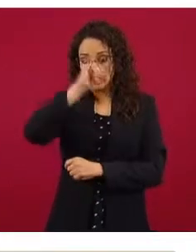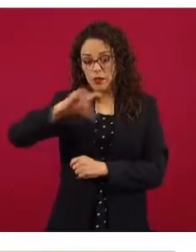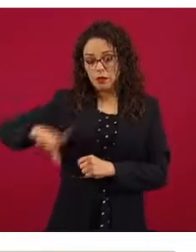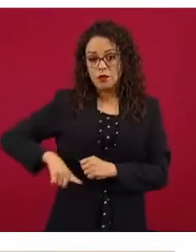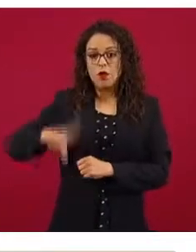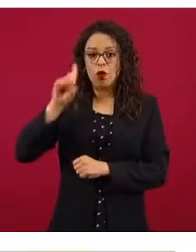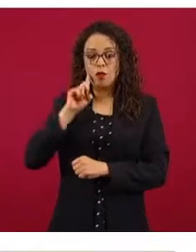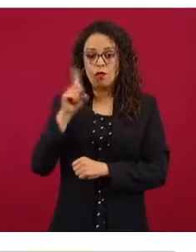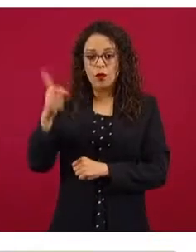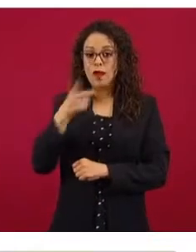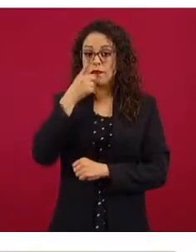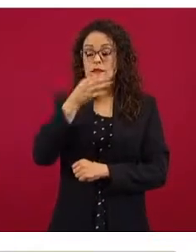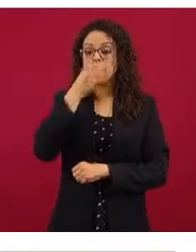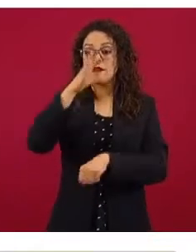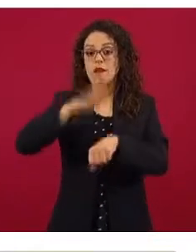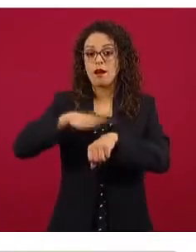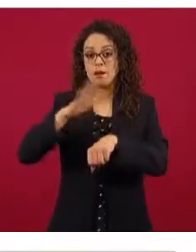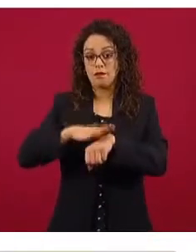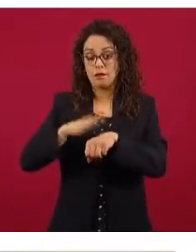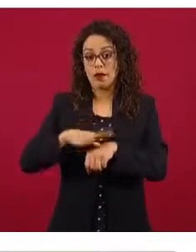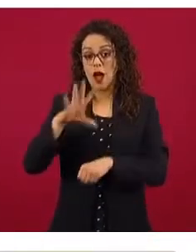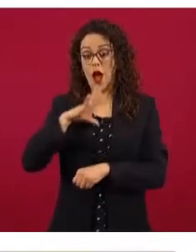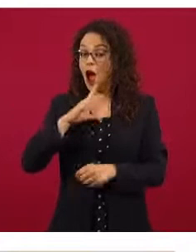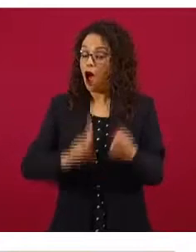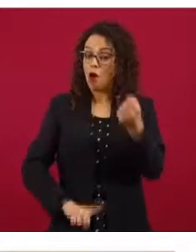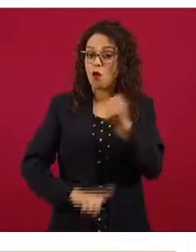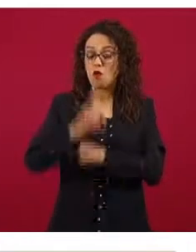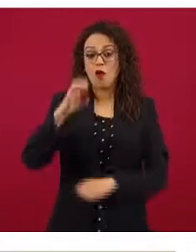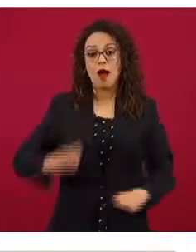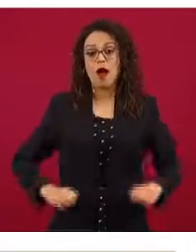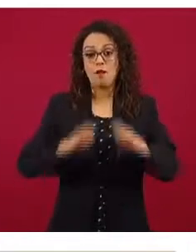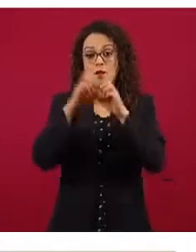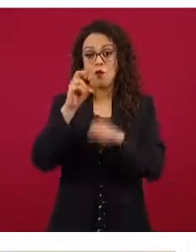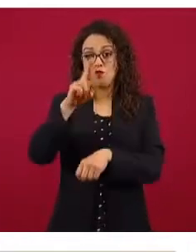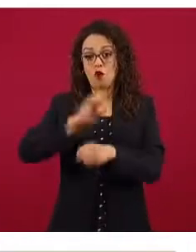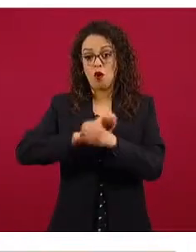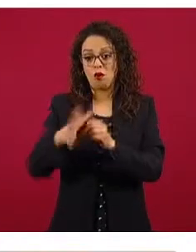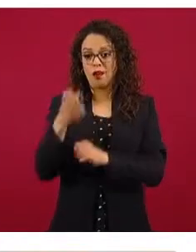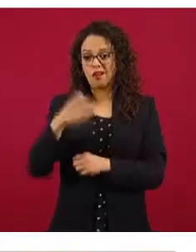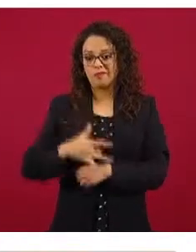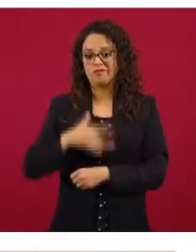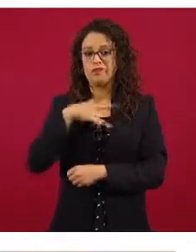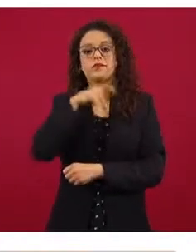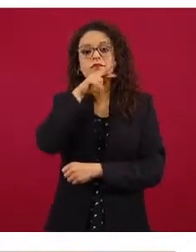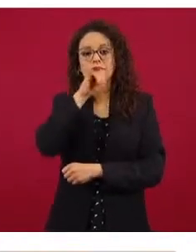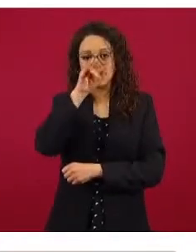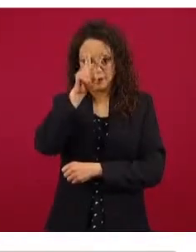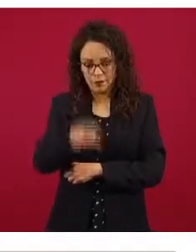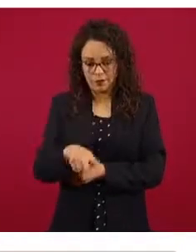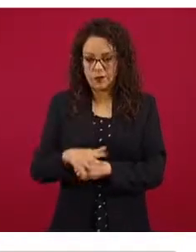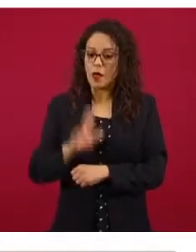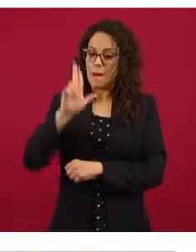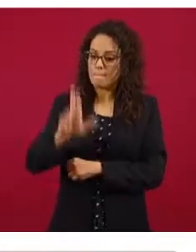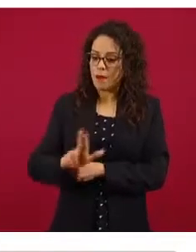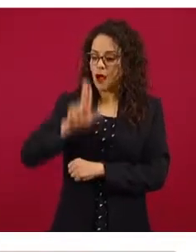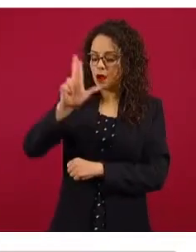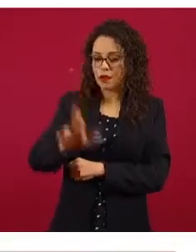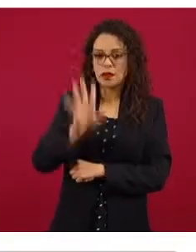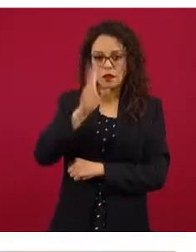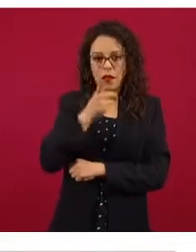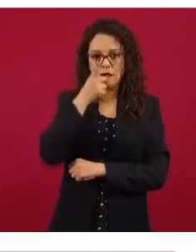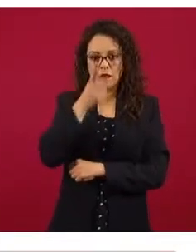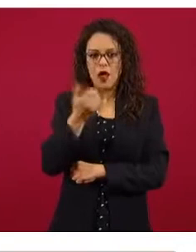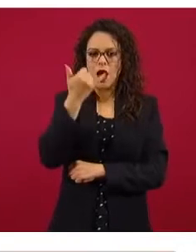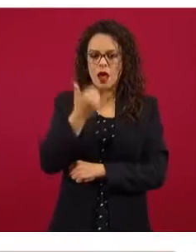por COVID, emergencia por COVID, es la zona que ha sido de mayor preocupación. Como lo hemos dicho todos los martes y en varias otras